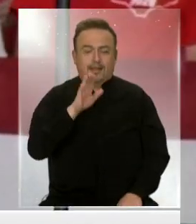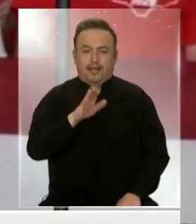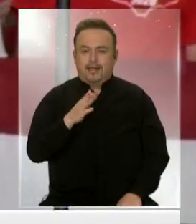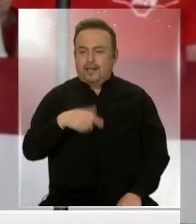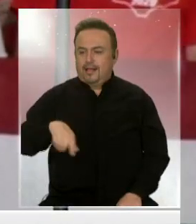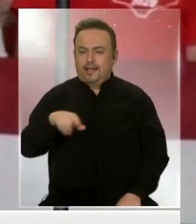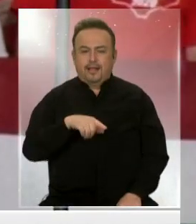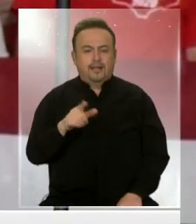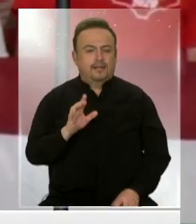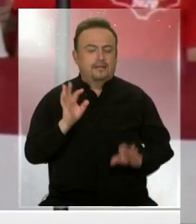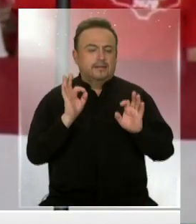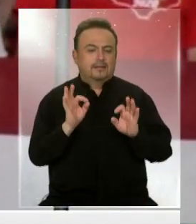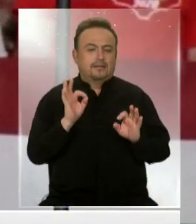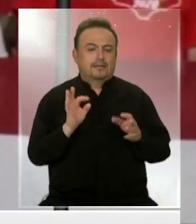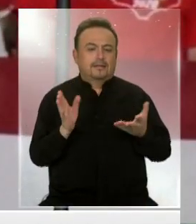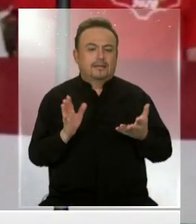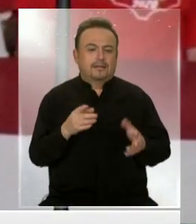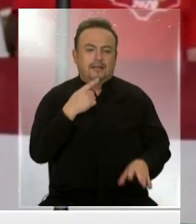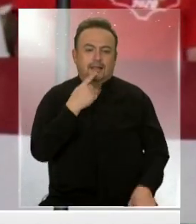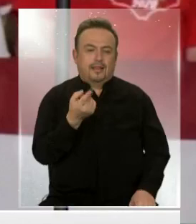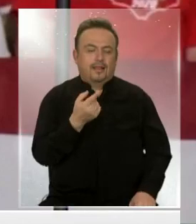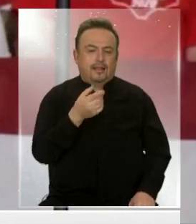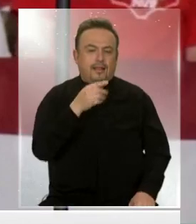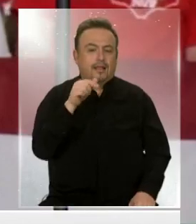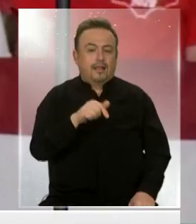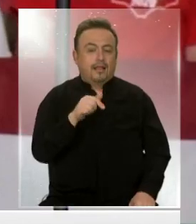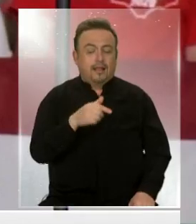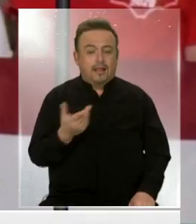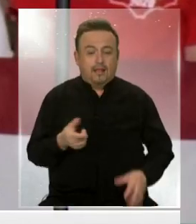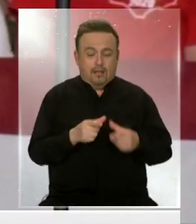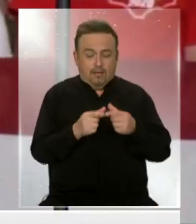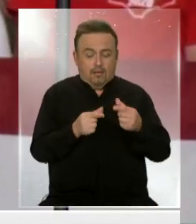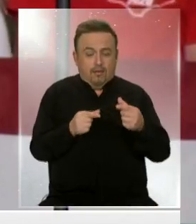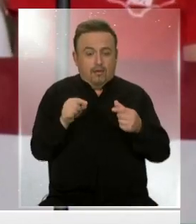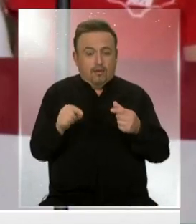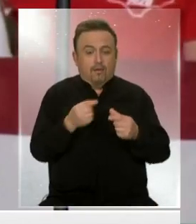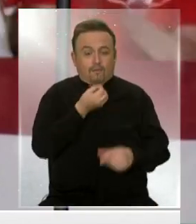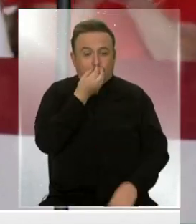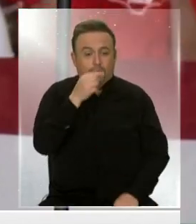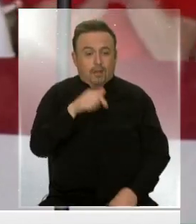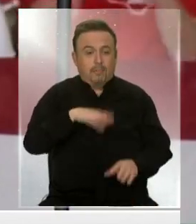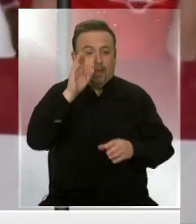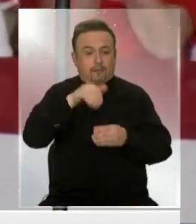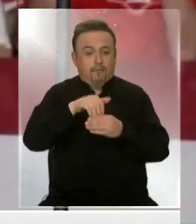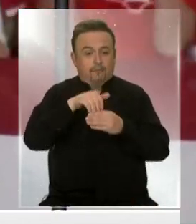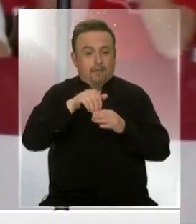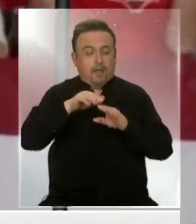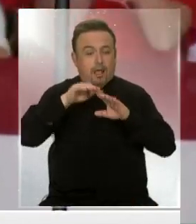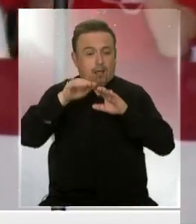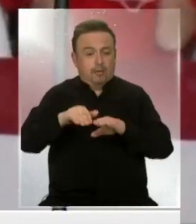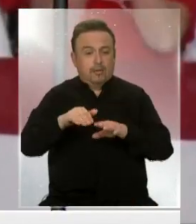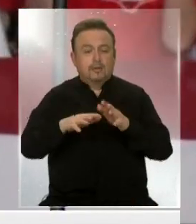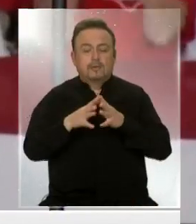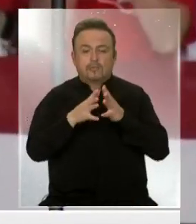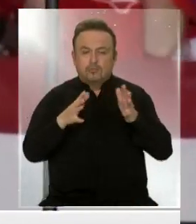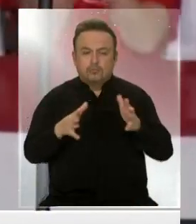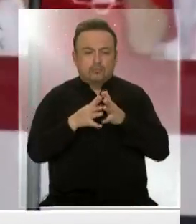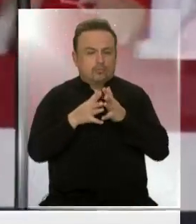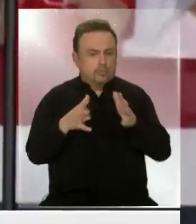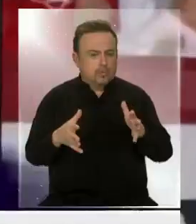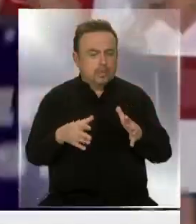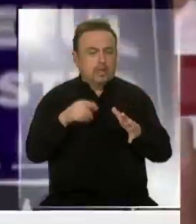state, esto es estado bisagra, o péndulo, es el estado que más votos electorales aporta y hay